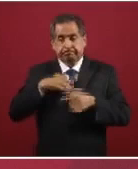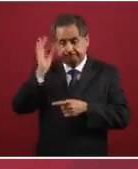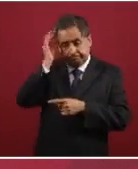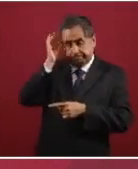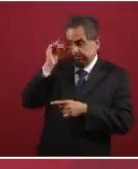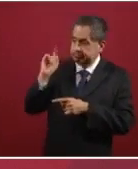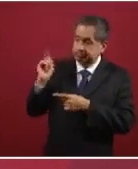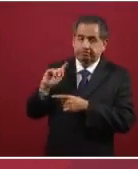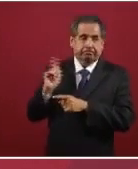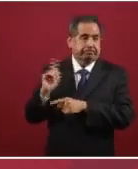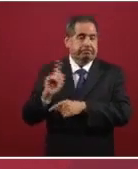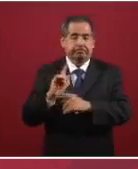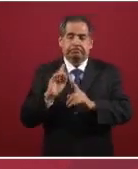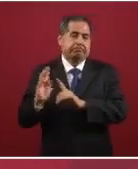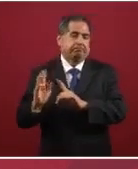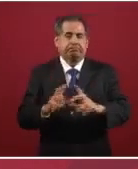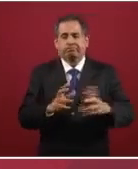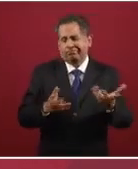achichincles,